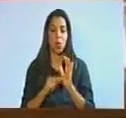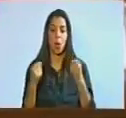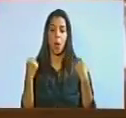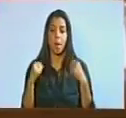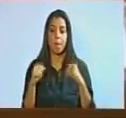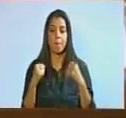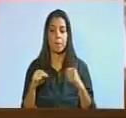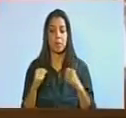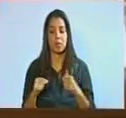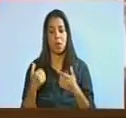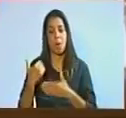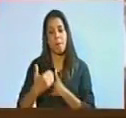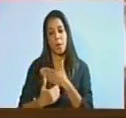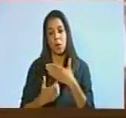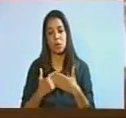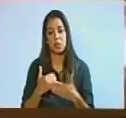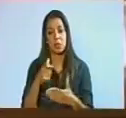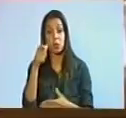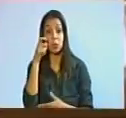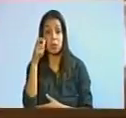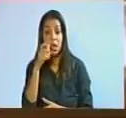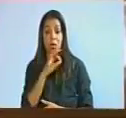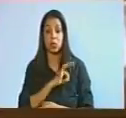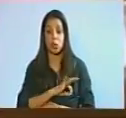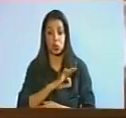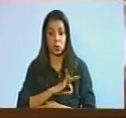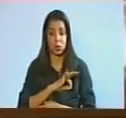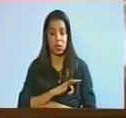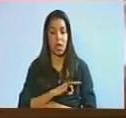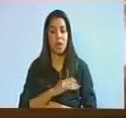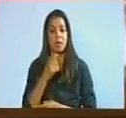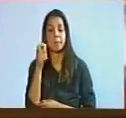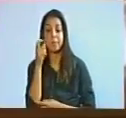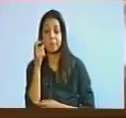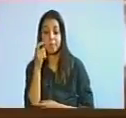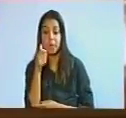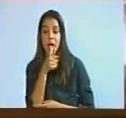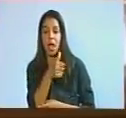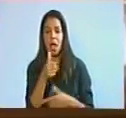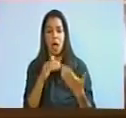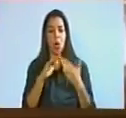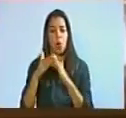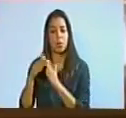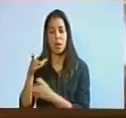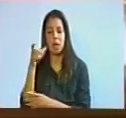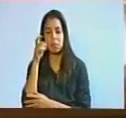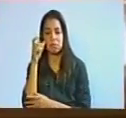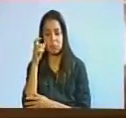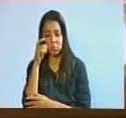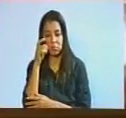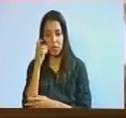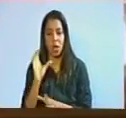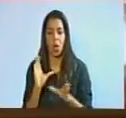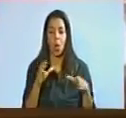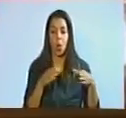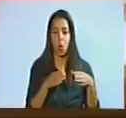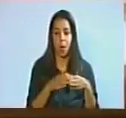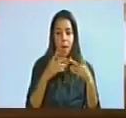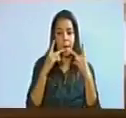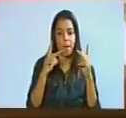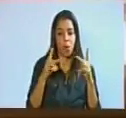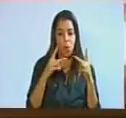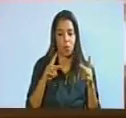aplicación de procesos de Contraloría Social y fiscalización popular entre los sectores